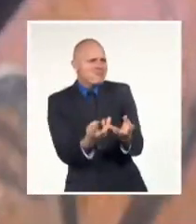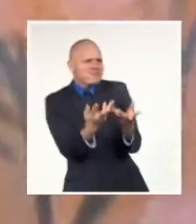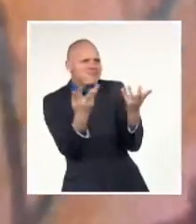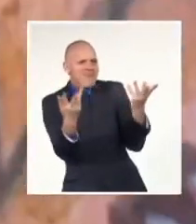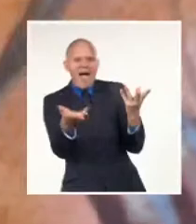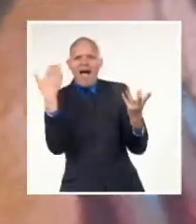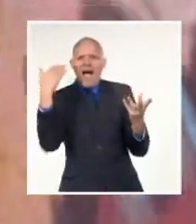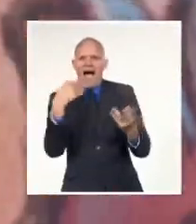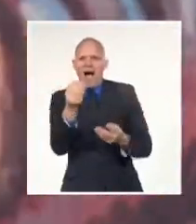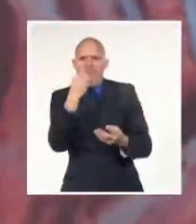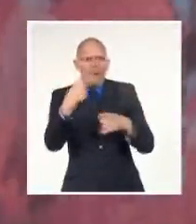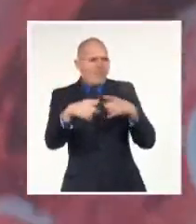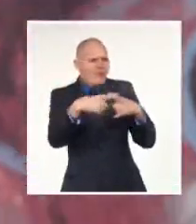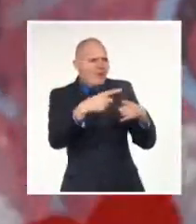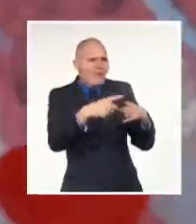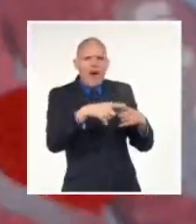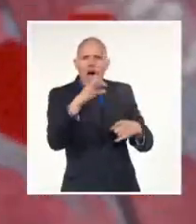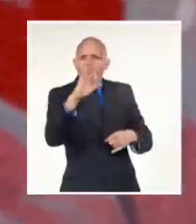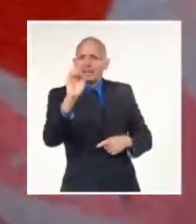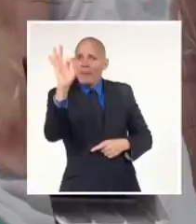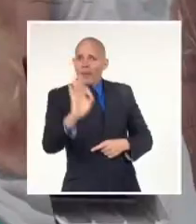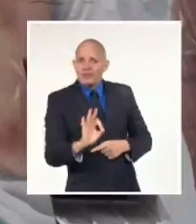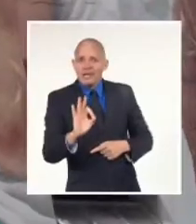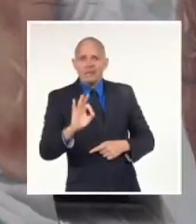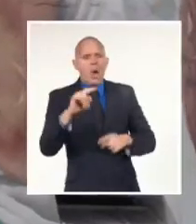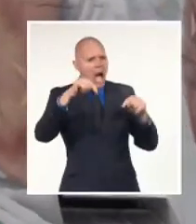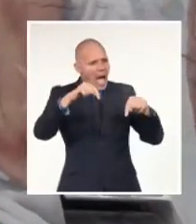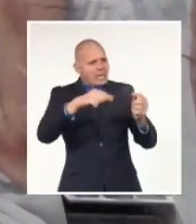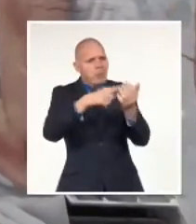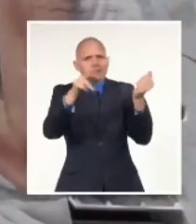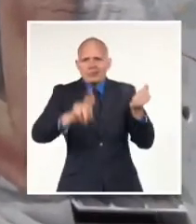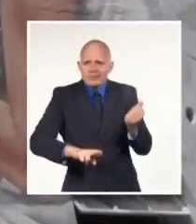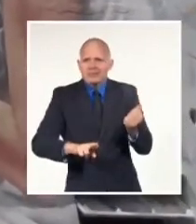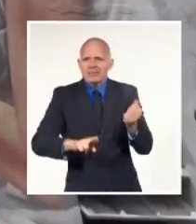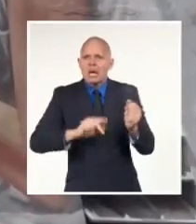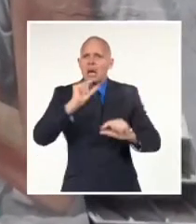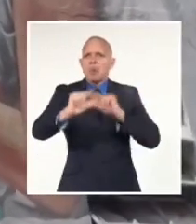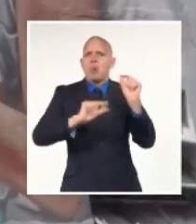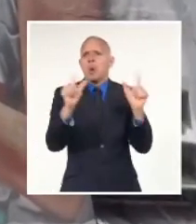cerca del 80% de lo que consumimos.